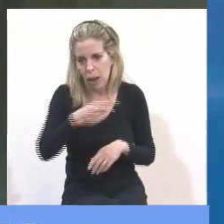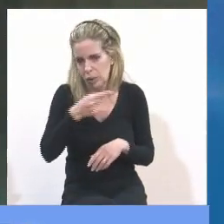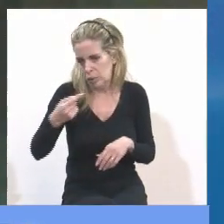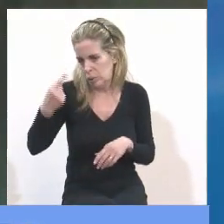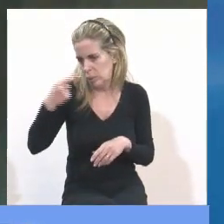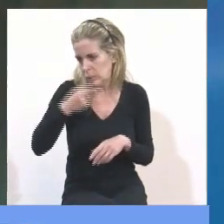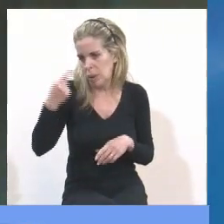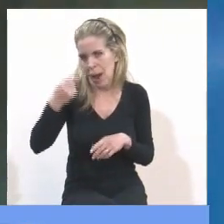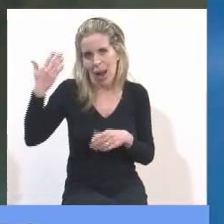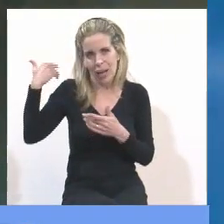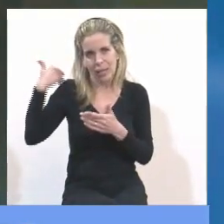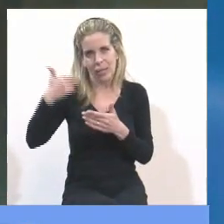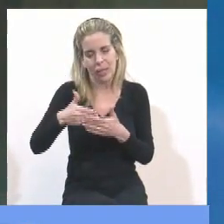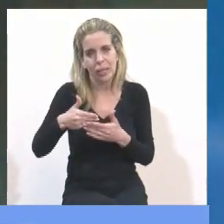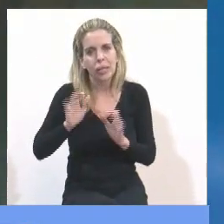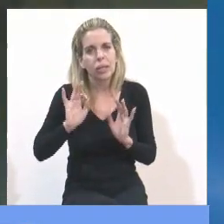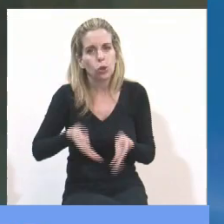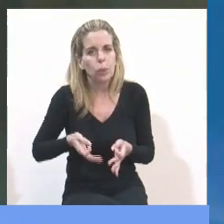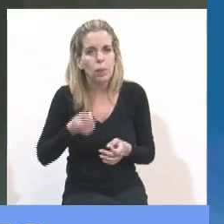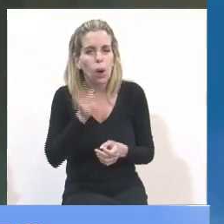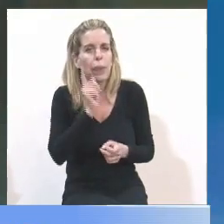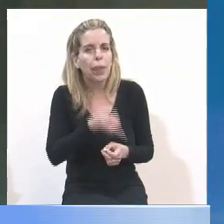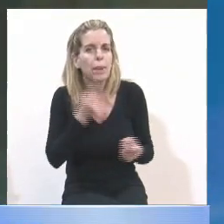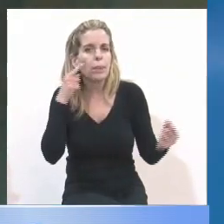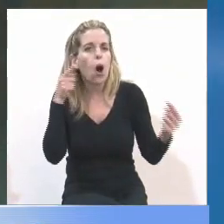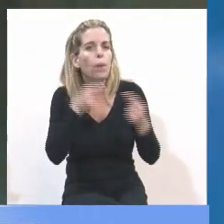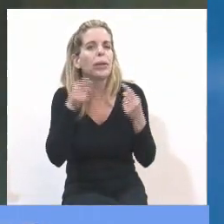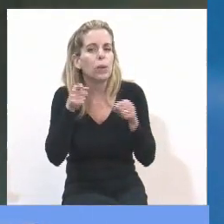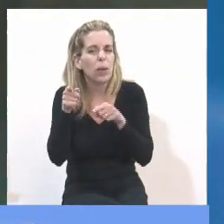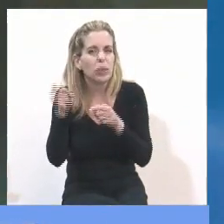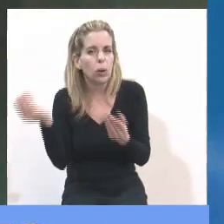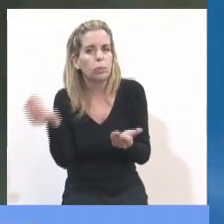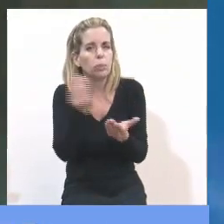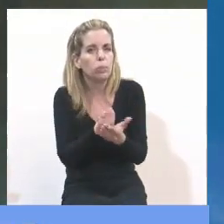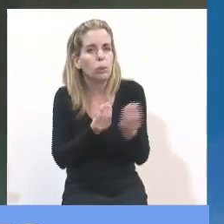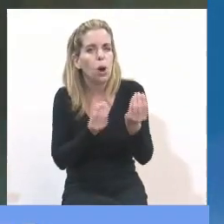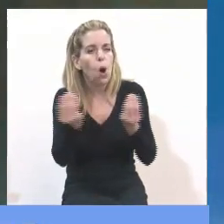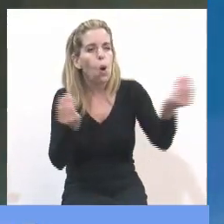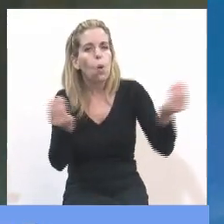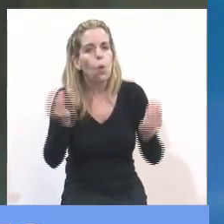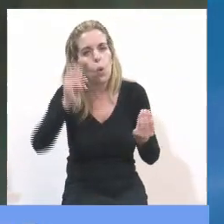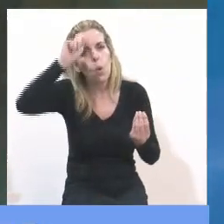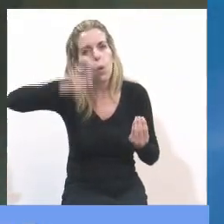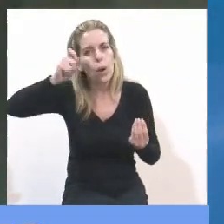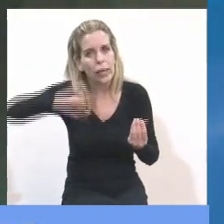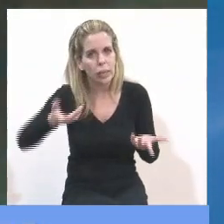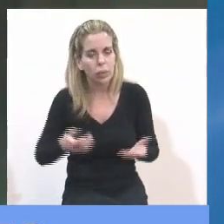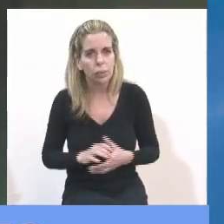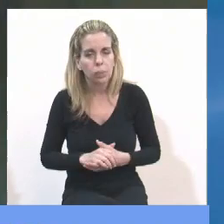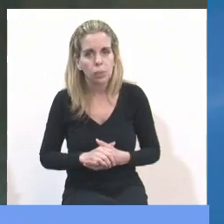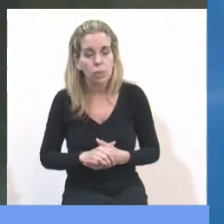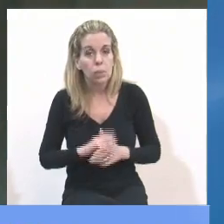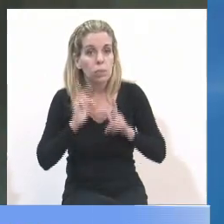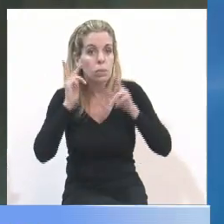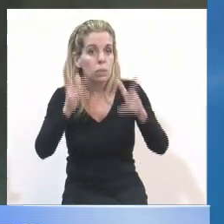en las últimas semanas, nos enteramos que también el objetivo de esos traslados fueron para buscar impunidad.